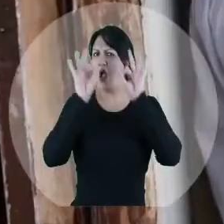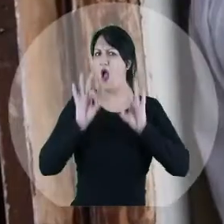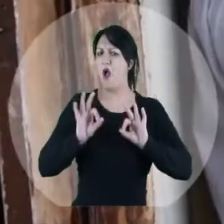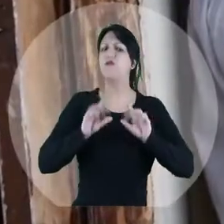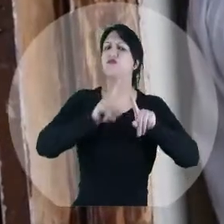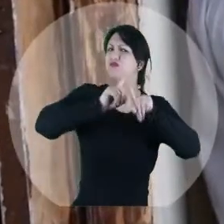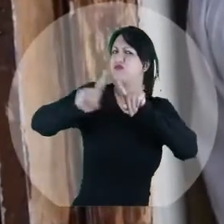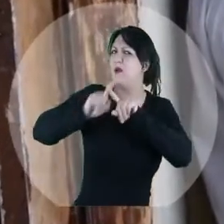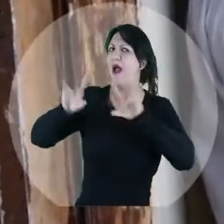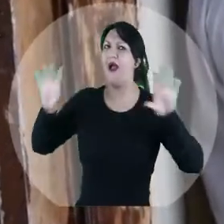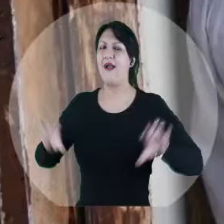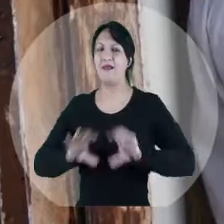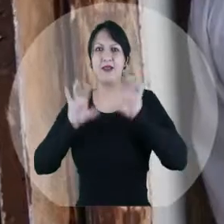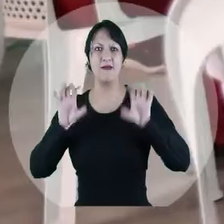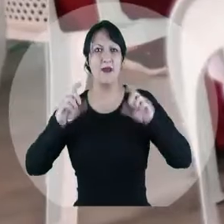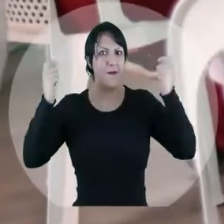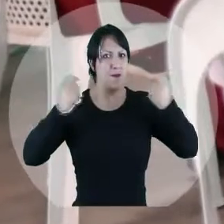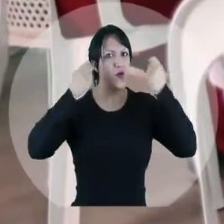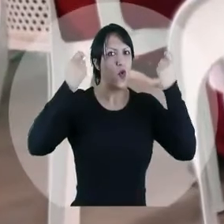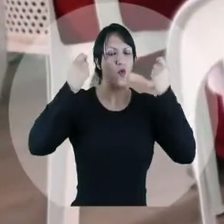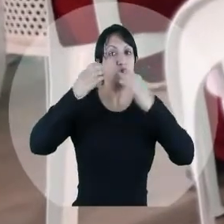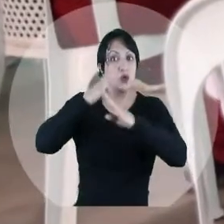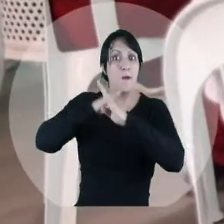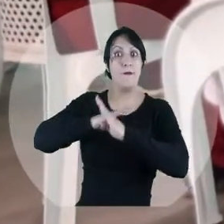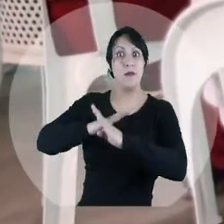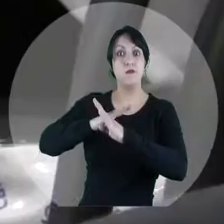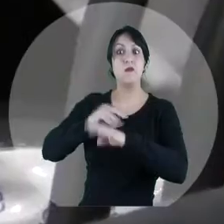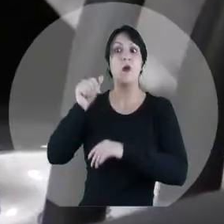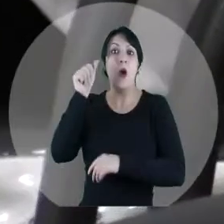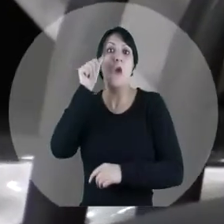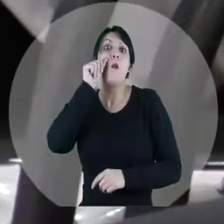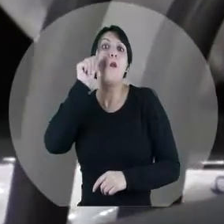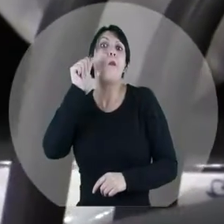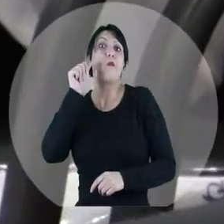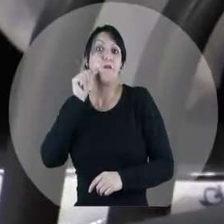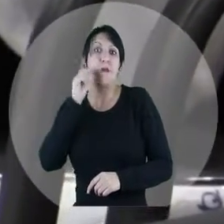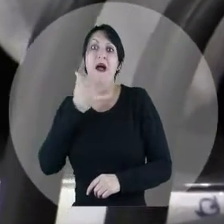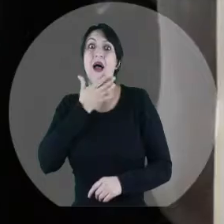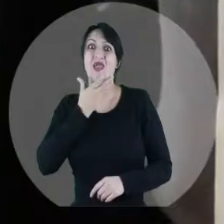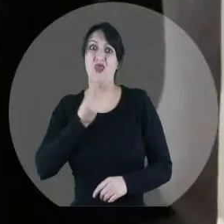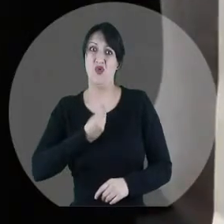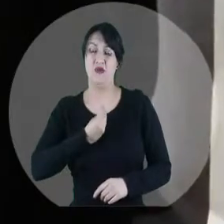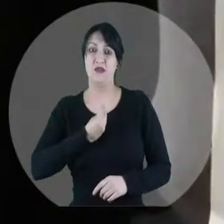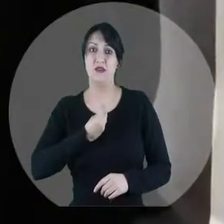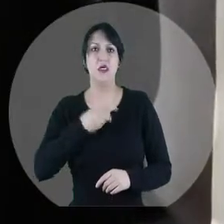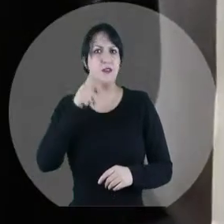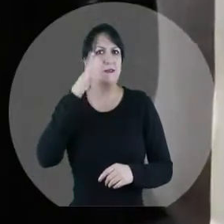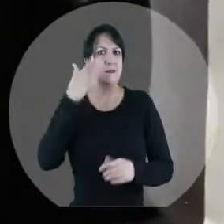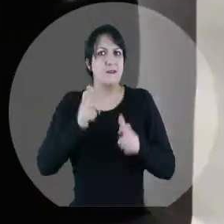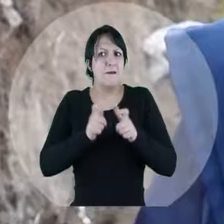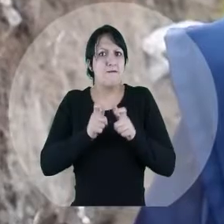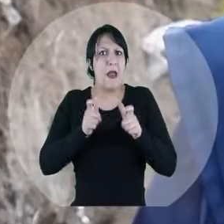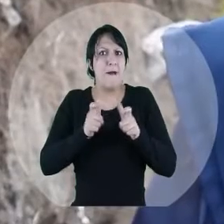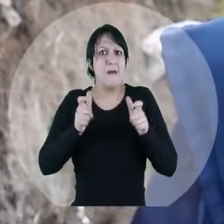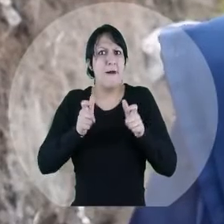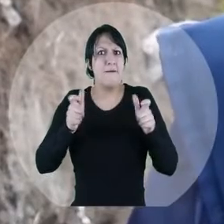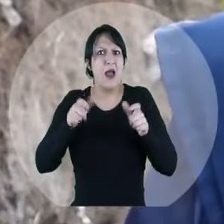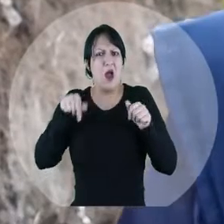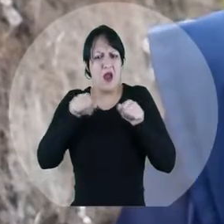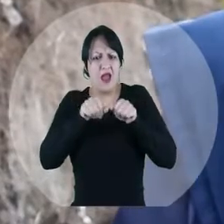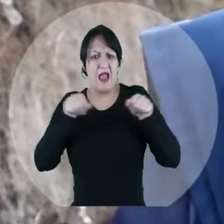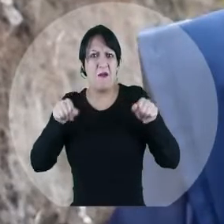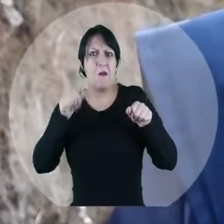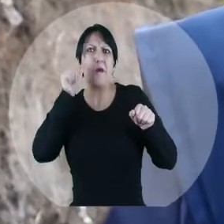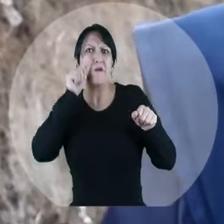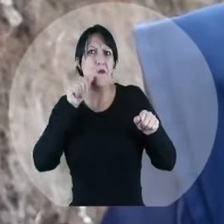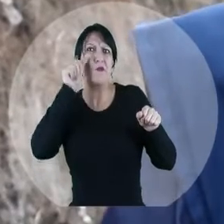han organizado diferentes actividades referentes a la promoción y prevención de embarazos en adolescentes, teniendo en cuenta el incremento